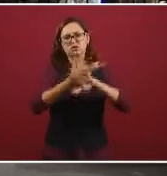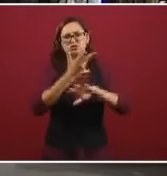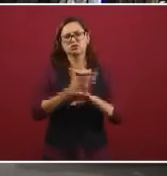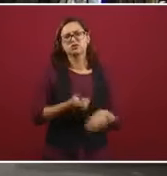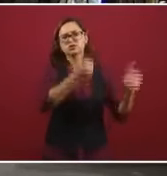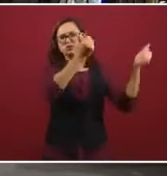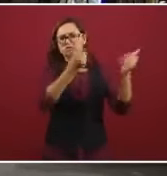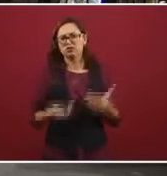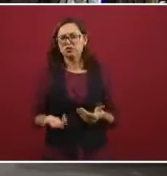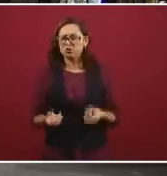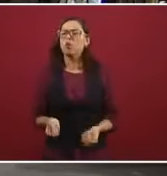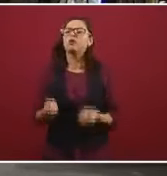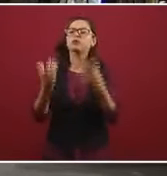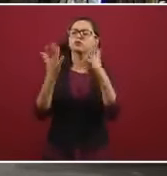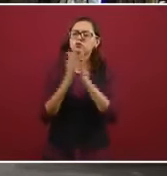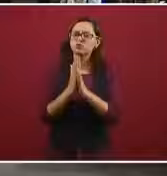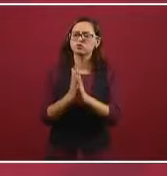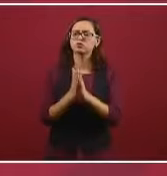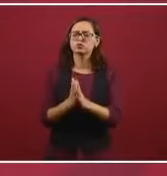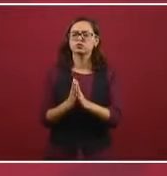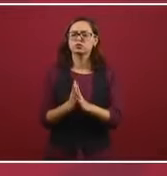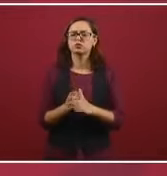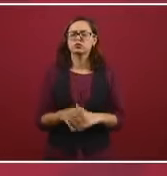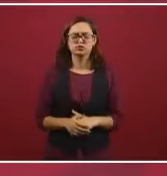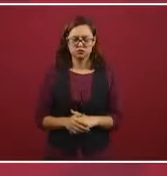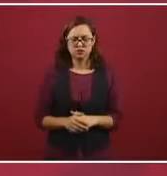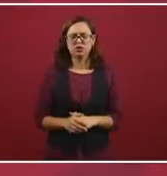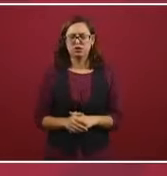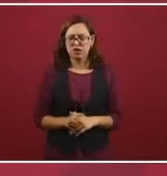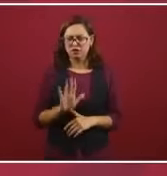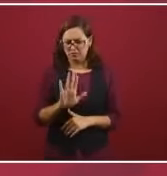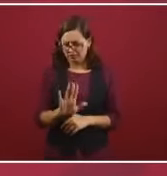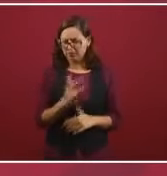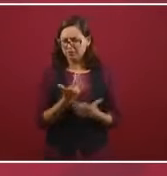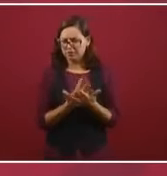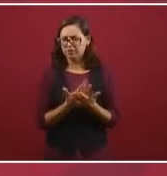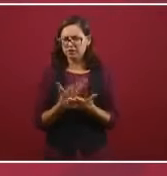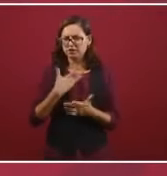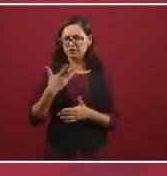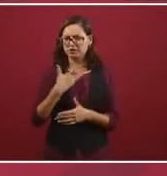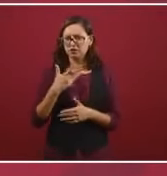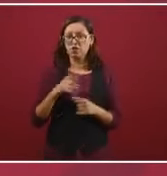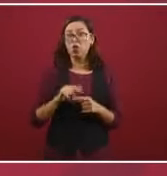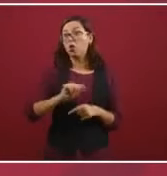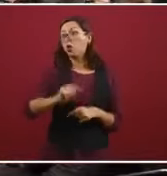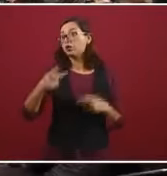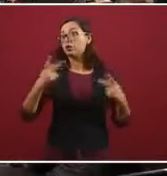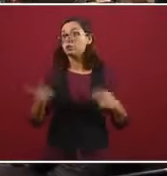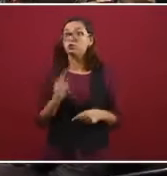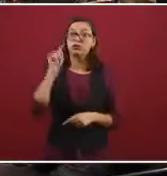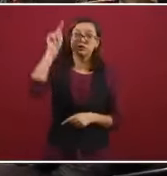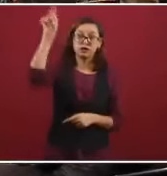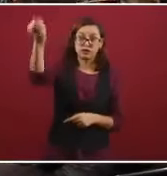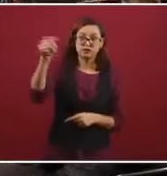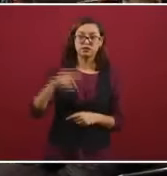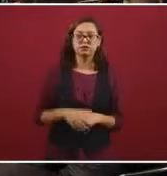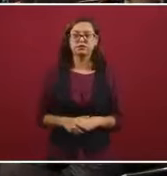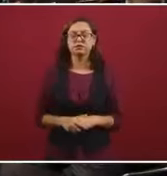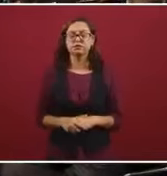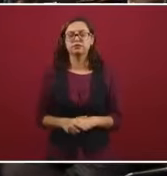favor? Tenemos, ahorita te doy el dato exacto. Y había una pregunta allá atrás también. Sí.